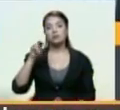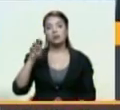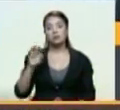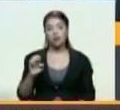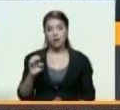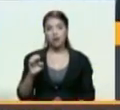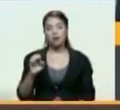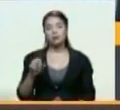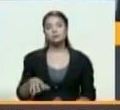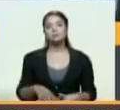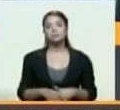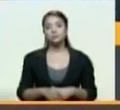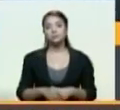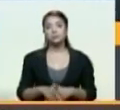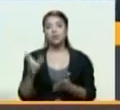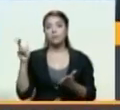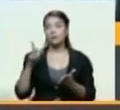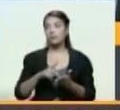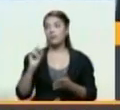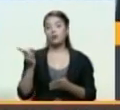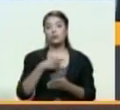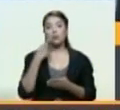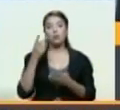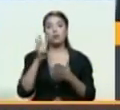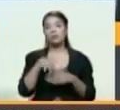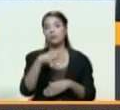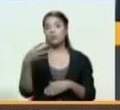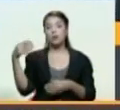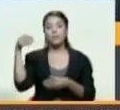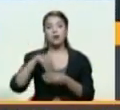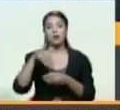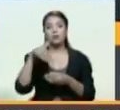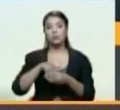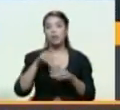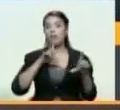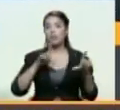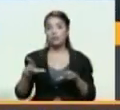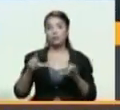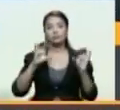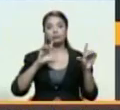Electoral, al Poder Electoral, y participar en todo el cronograma electoral que ya estaba